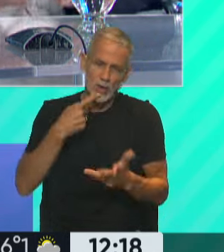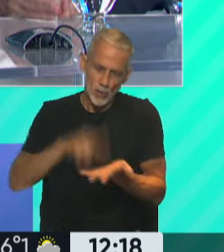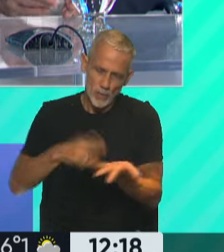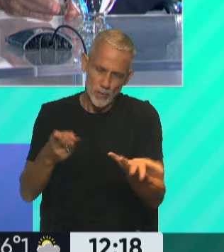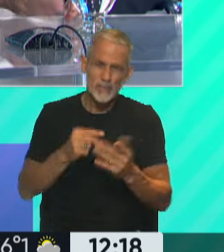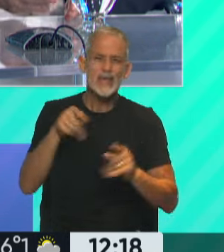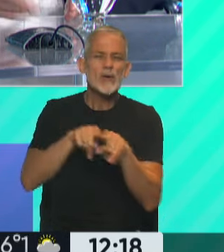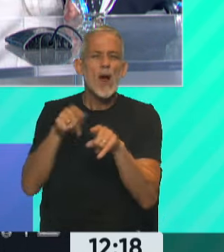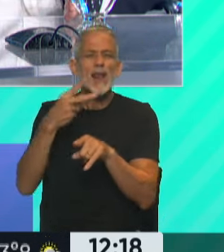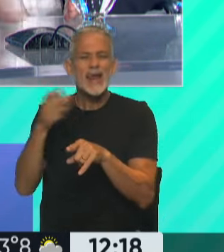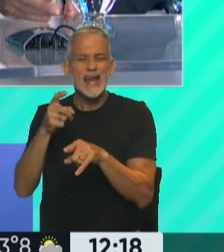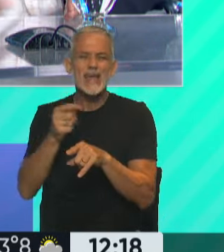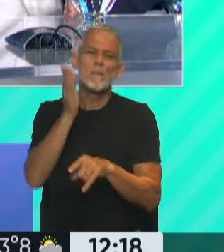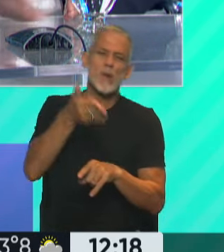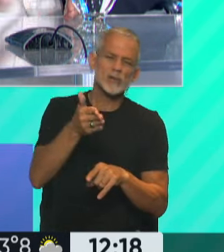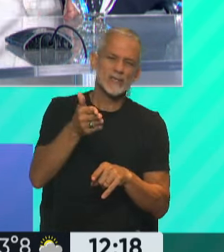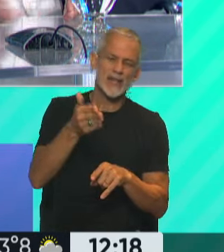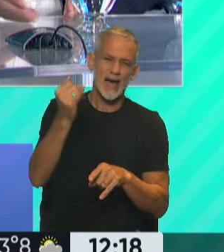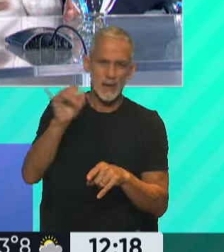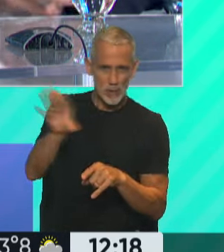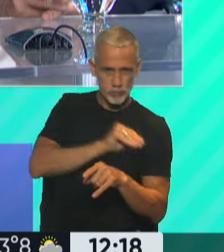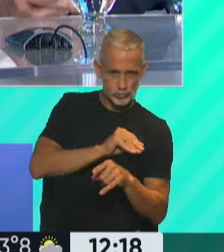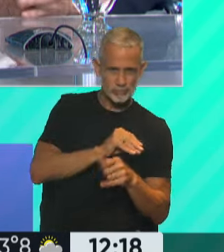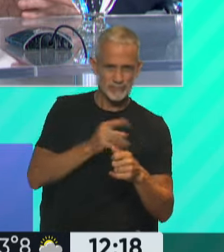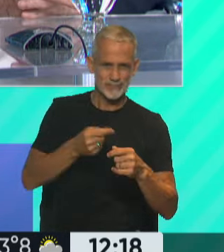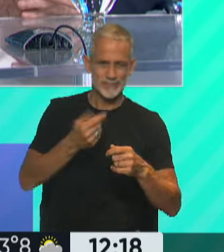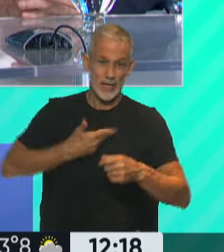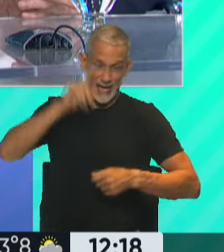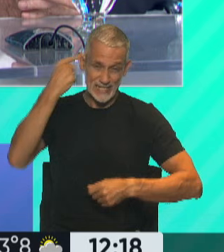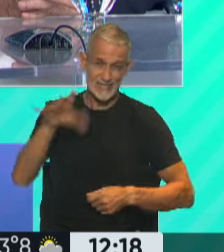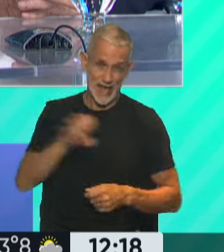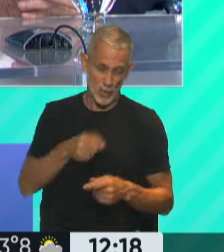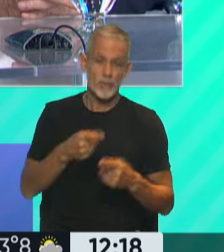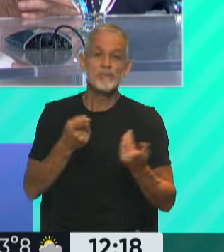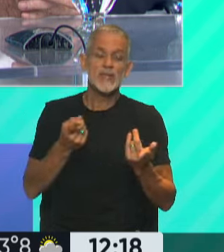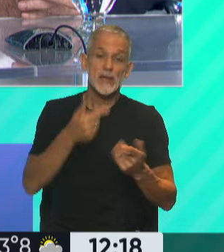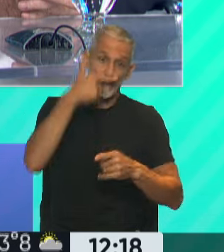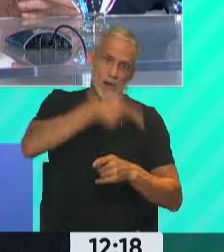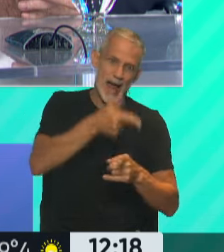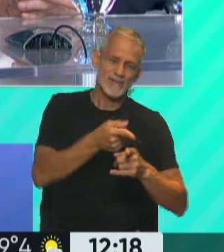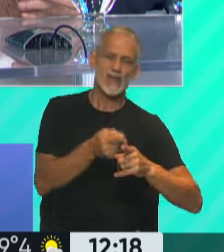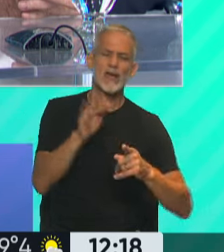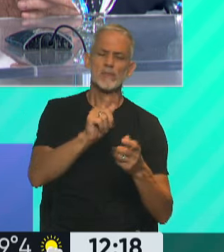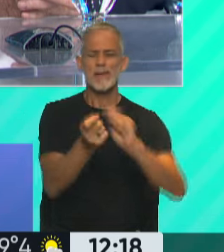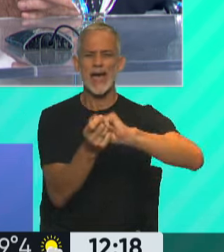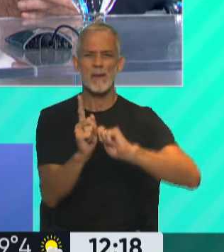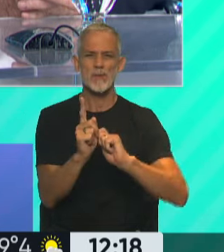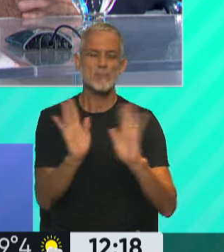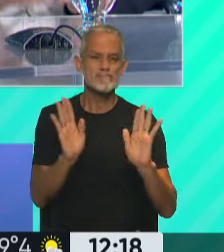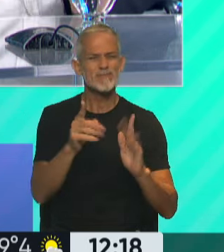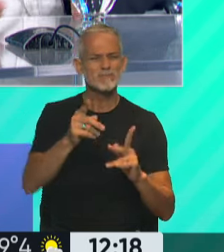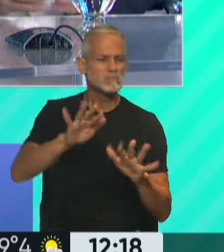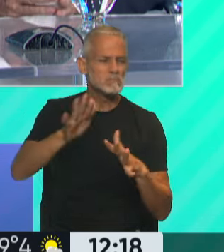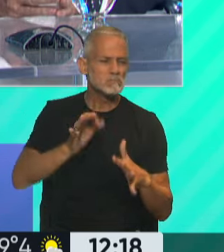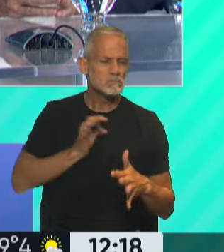que la energía, que era un porcentaje de lo que se pagaba por la nafta. Después se cambió eso, creo que